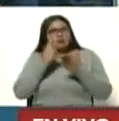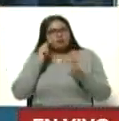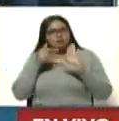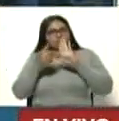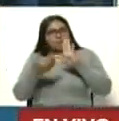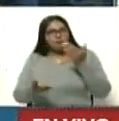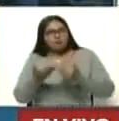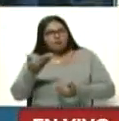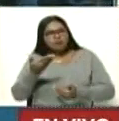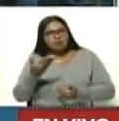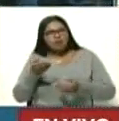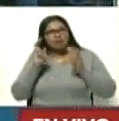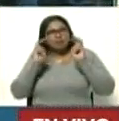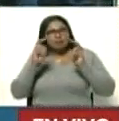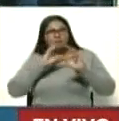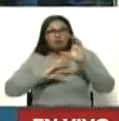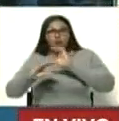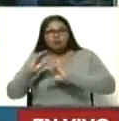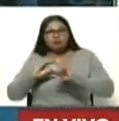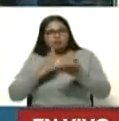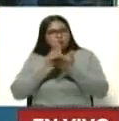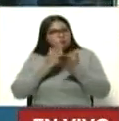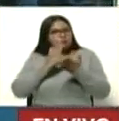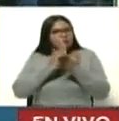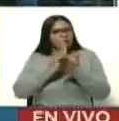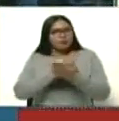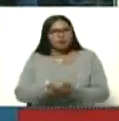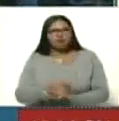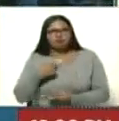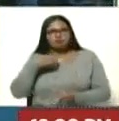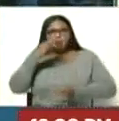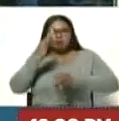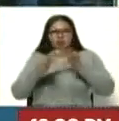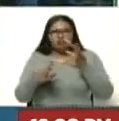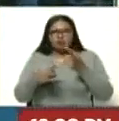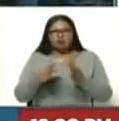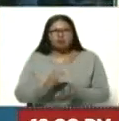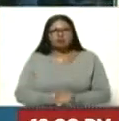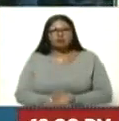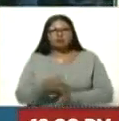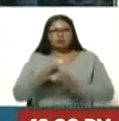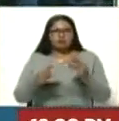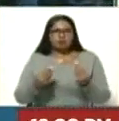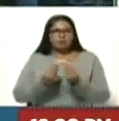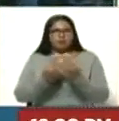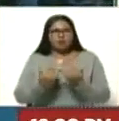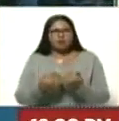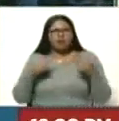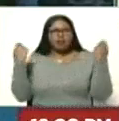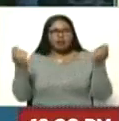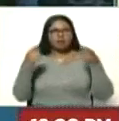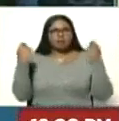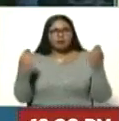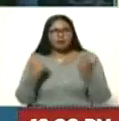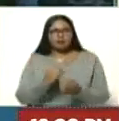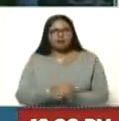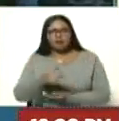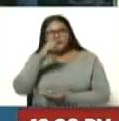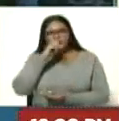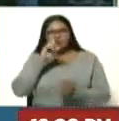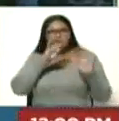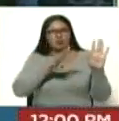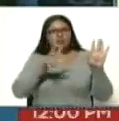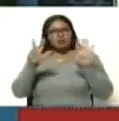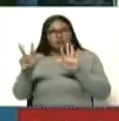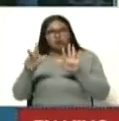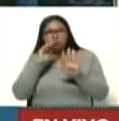importancia al tema comunicacional, siempre. Yo tuve la suerte de acompañarlo en la campaña del año 98, no